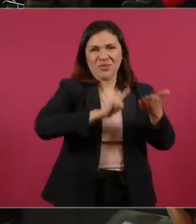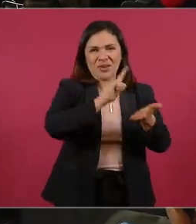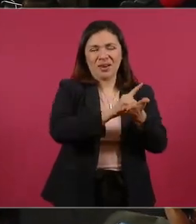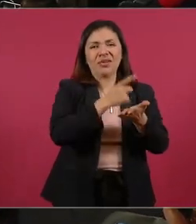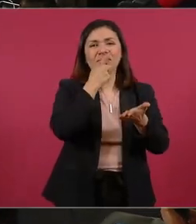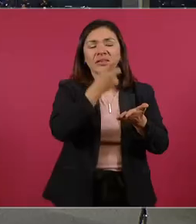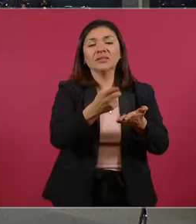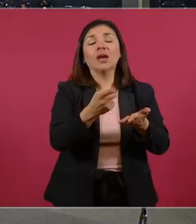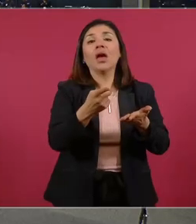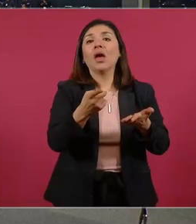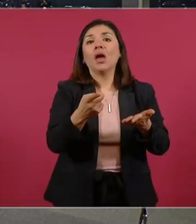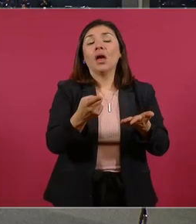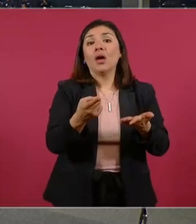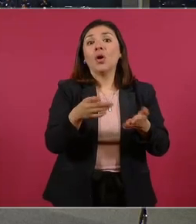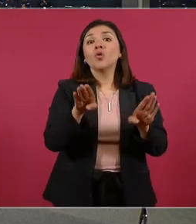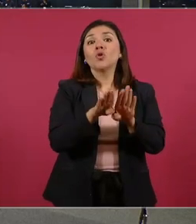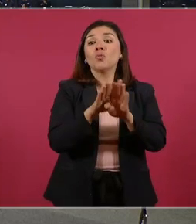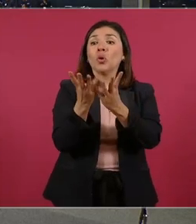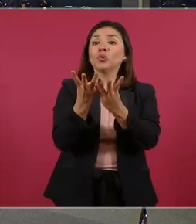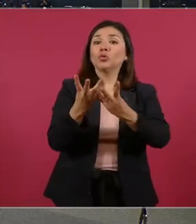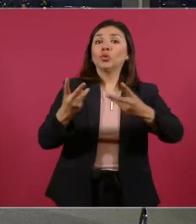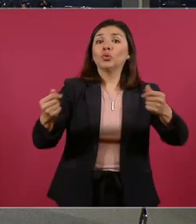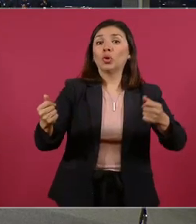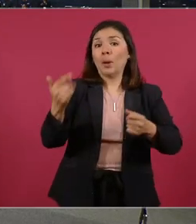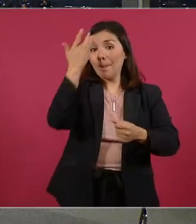soluciones mágicas para la deficiencia